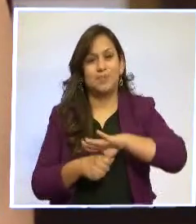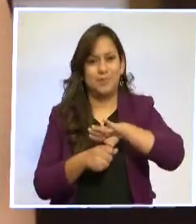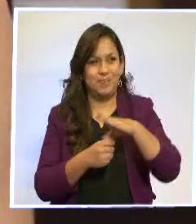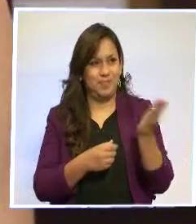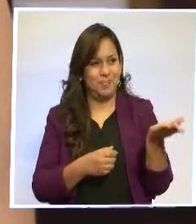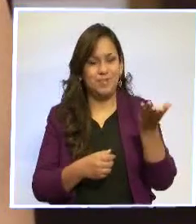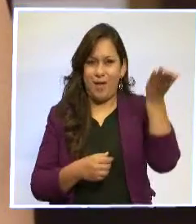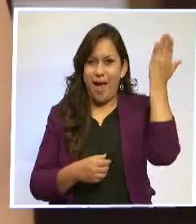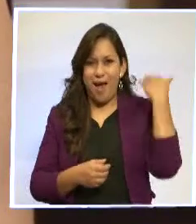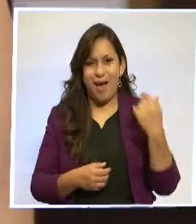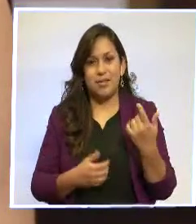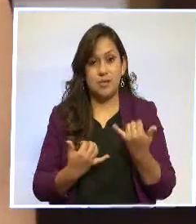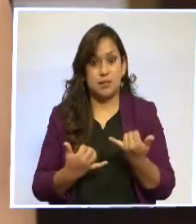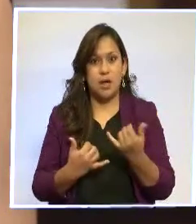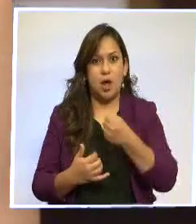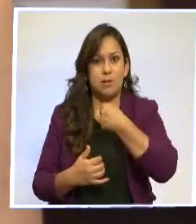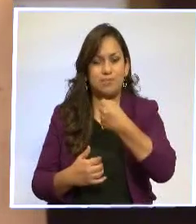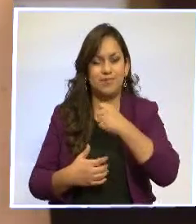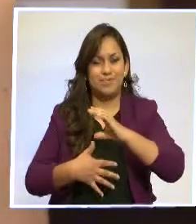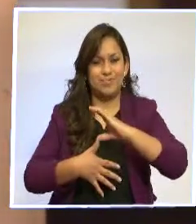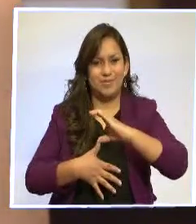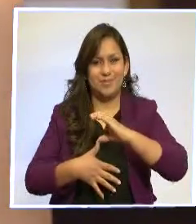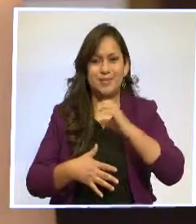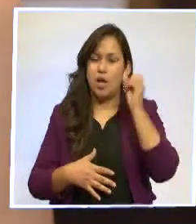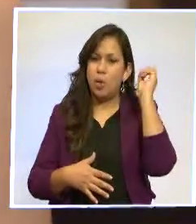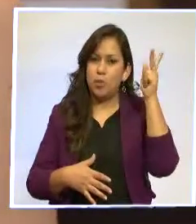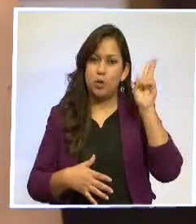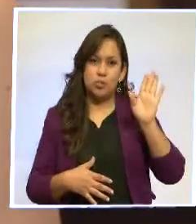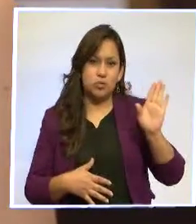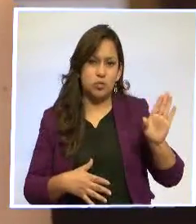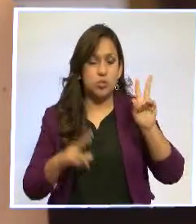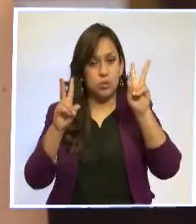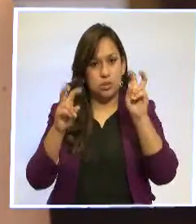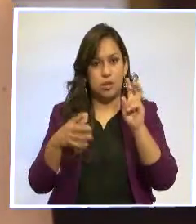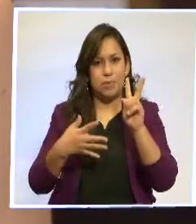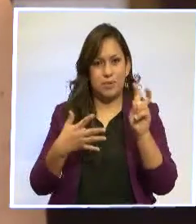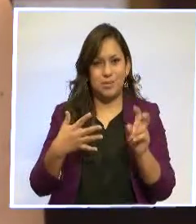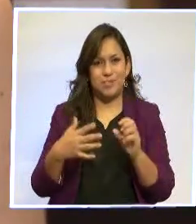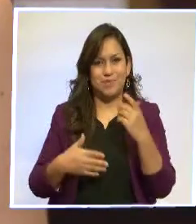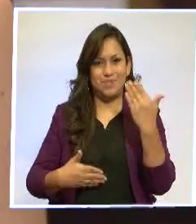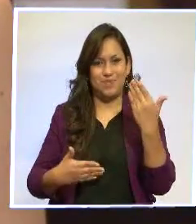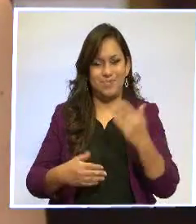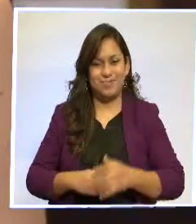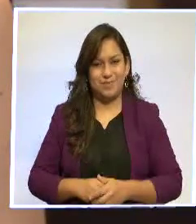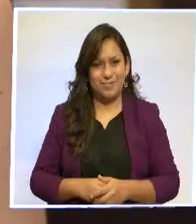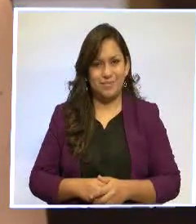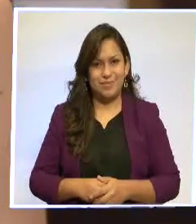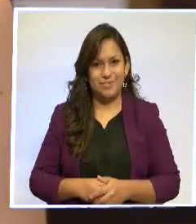exponiendo su visión en torno a la cumbre de la CELAC, así como también sobre temas de la coyuntura política.